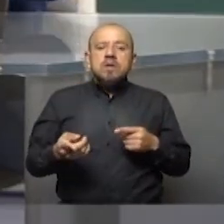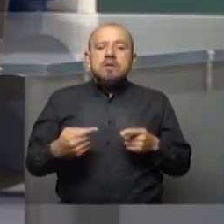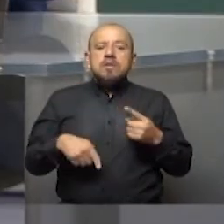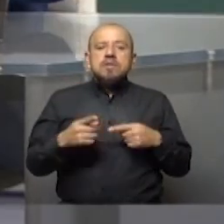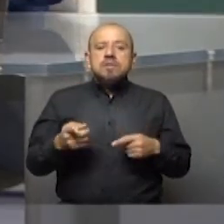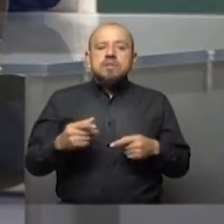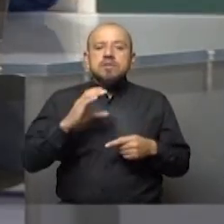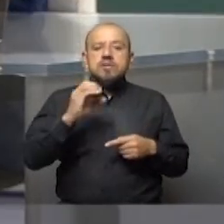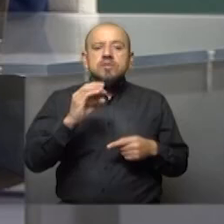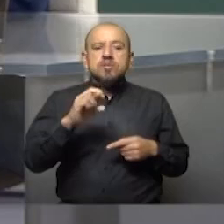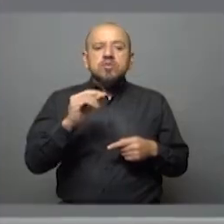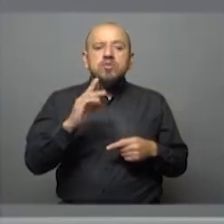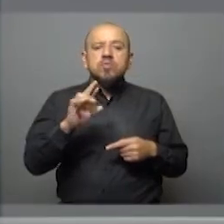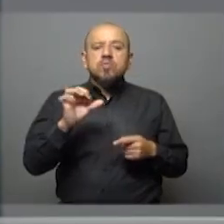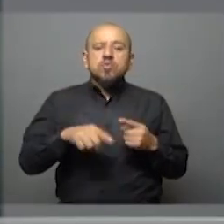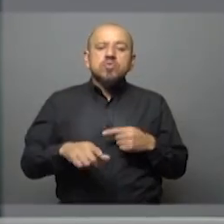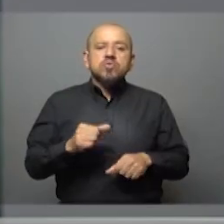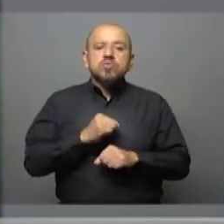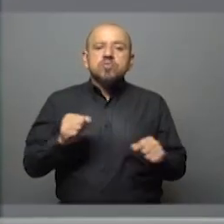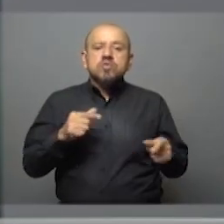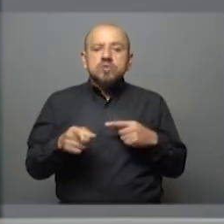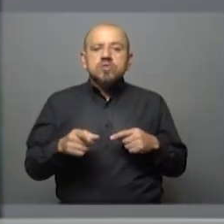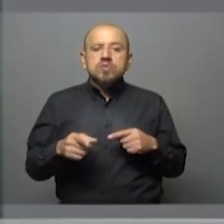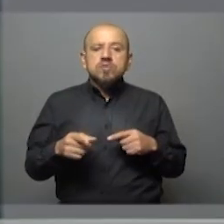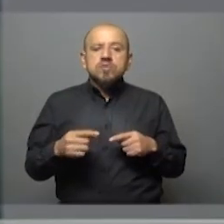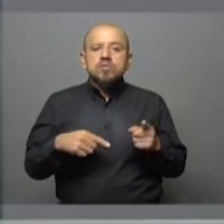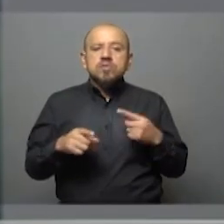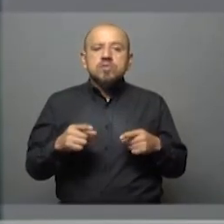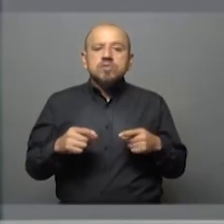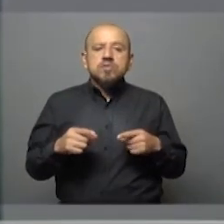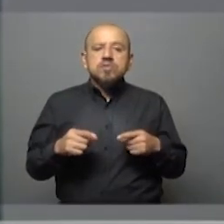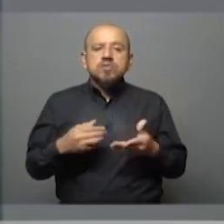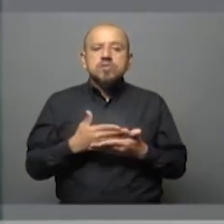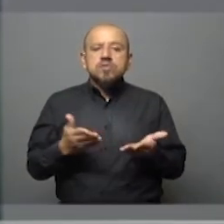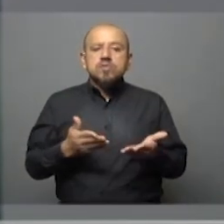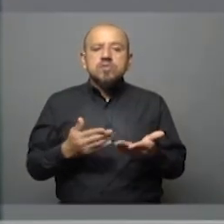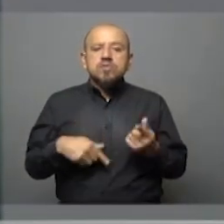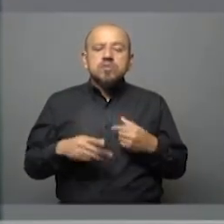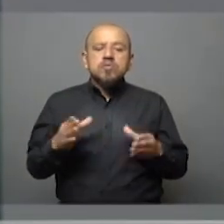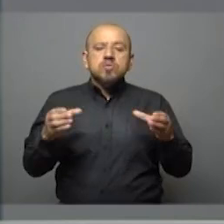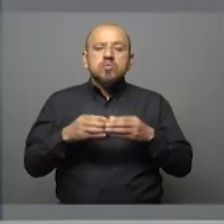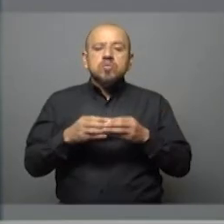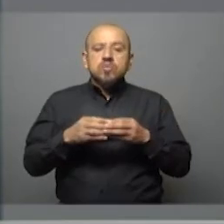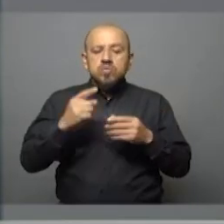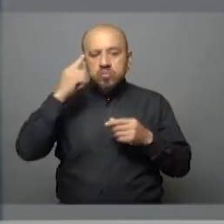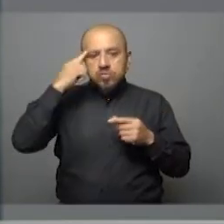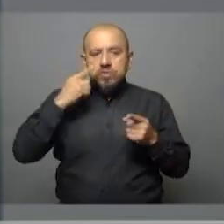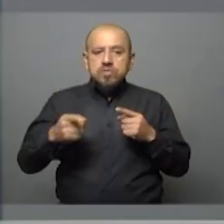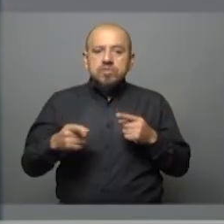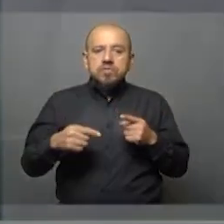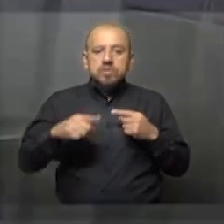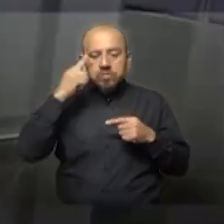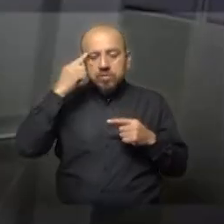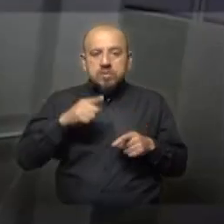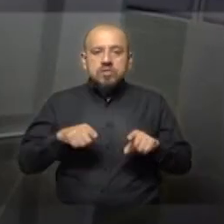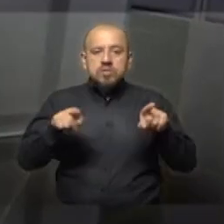todos los Corpus Por decirlo así que te pudieran etiquetar Y colocar alineados en un grupo pensante y que piensa igual